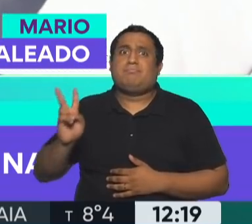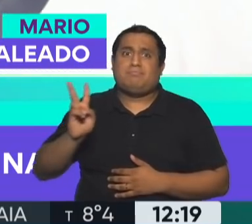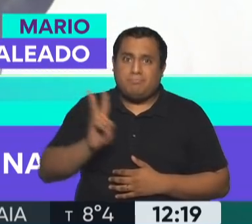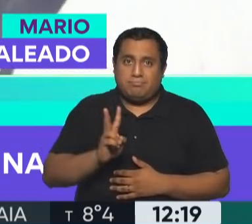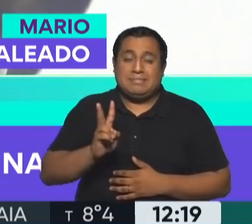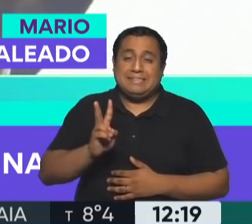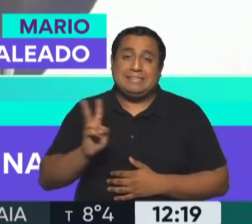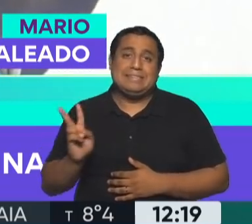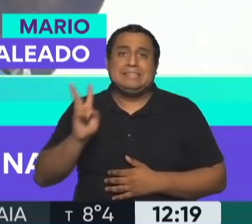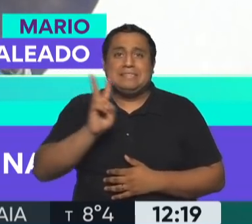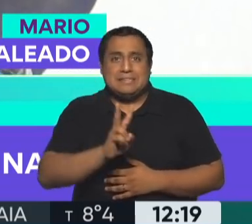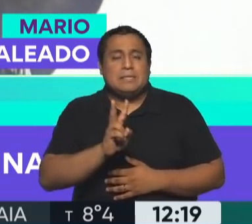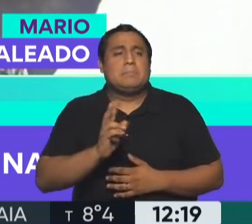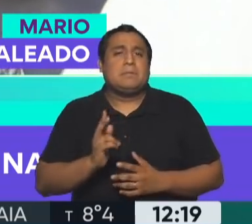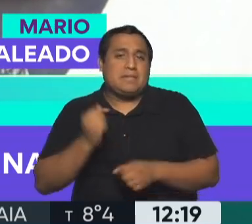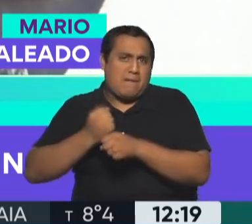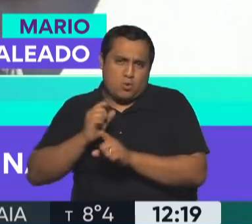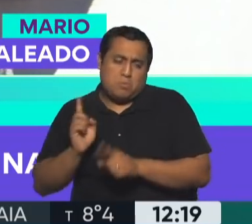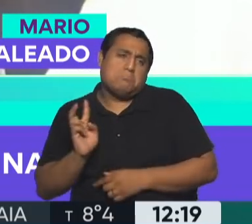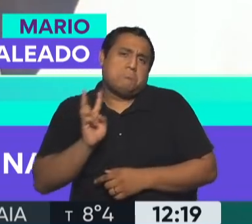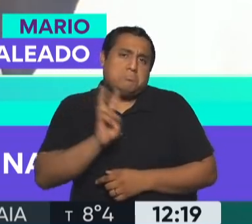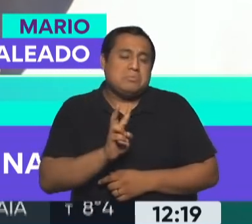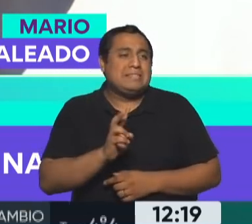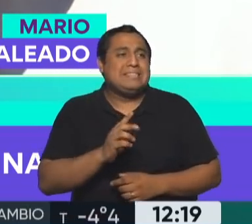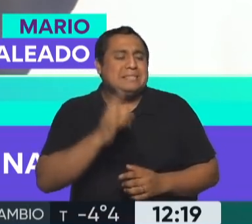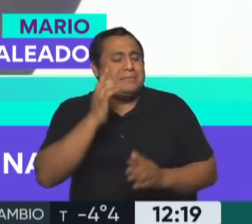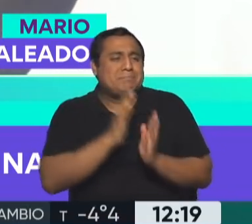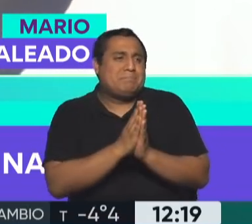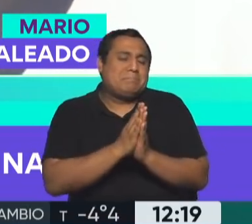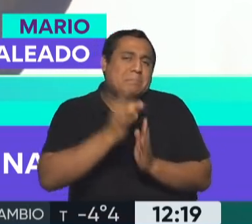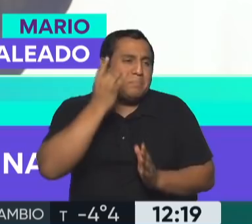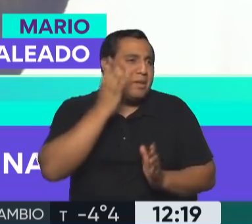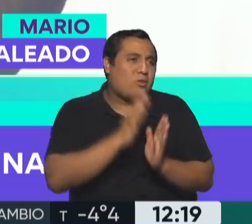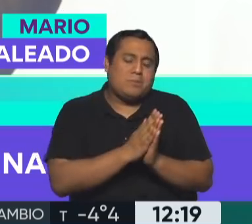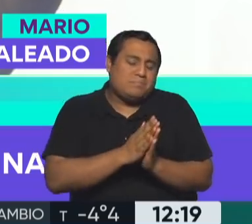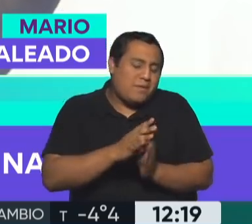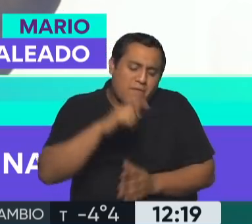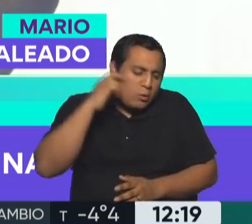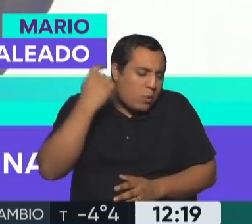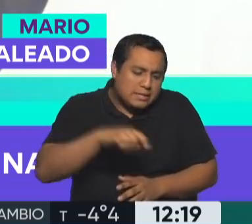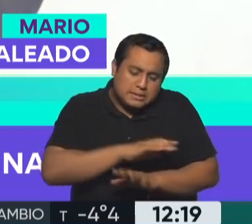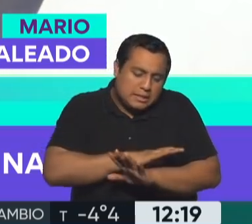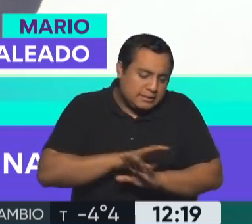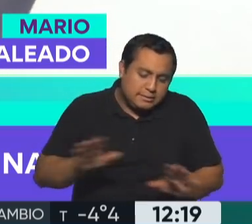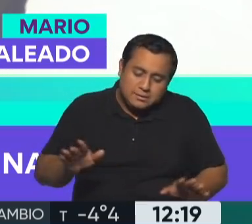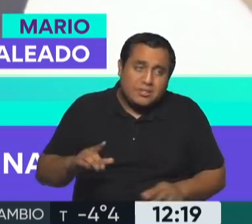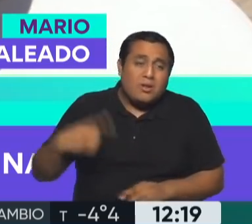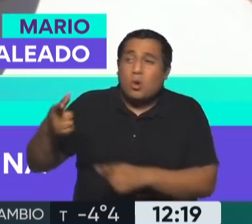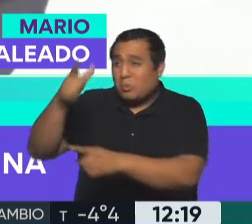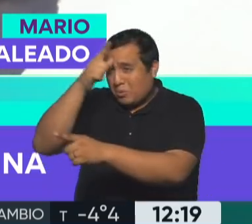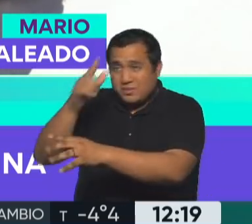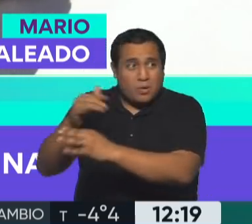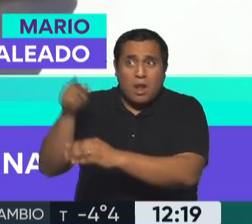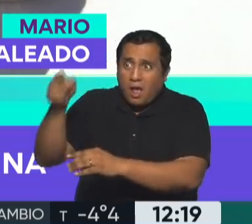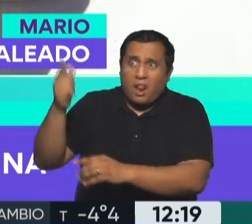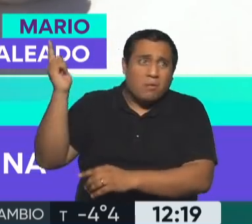civil y le pidieron disculpas y le dijeron que estaban avergonzados por lo que pasó, vergüenza ajena, y que se